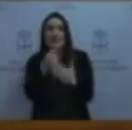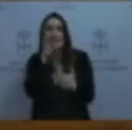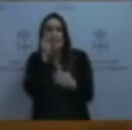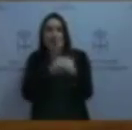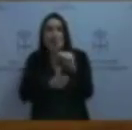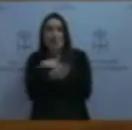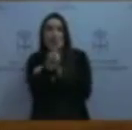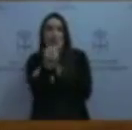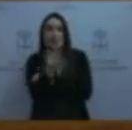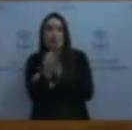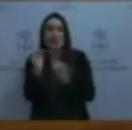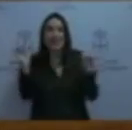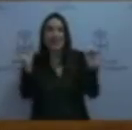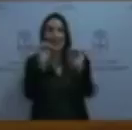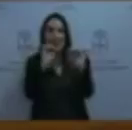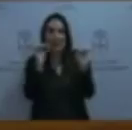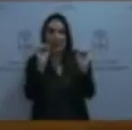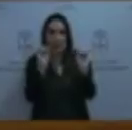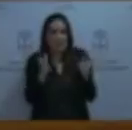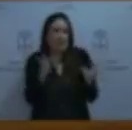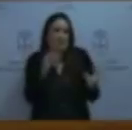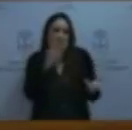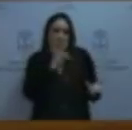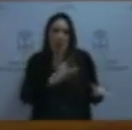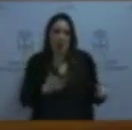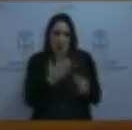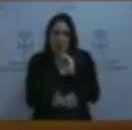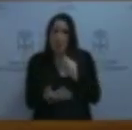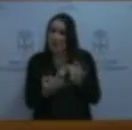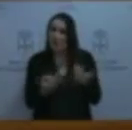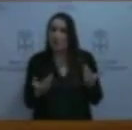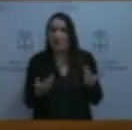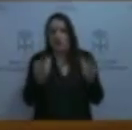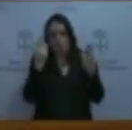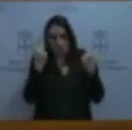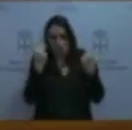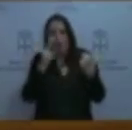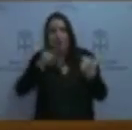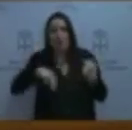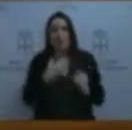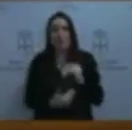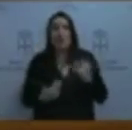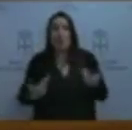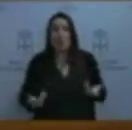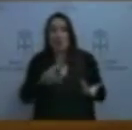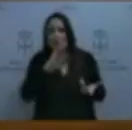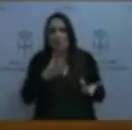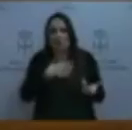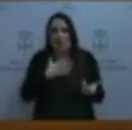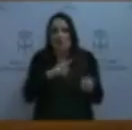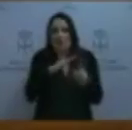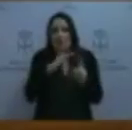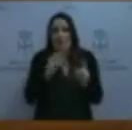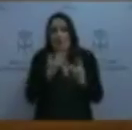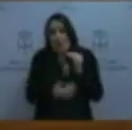Muchas cosas se están haciendo mal, pero hay que ser humildes y reconocer errores que nos llevan a situaciones insostenibles.